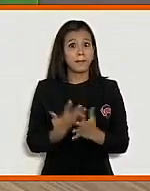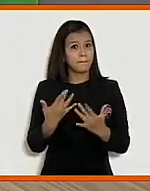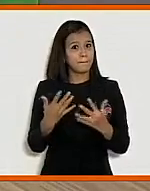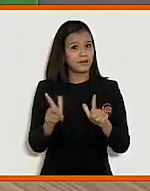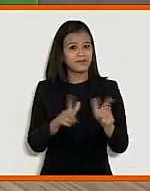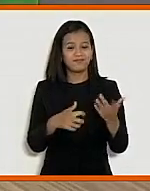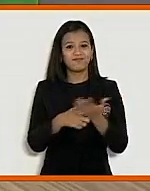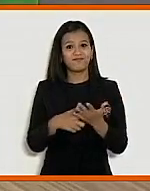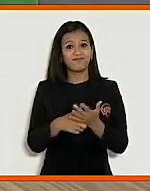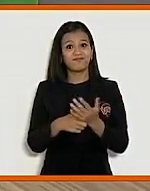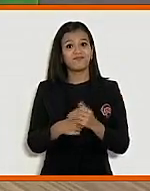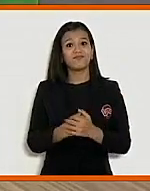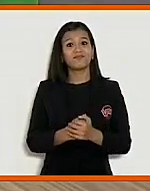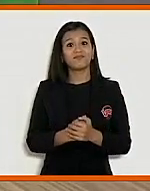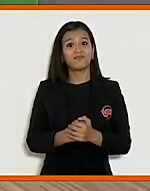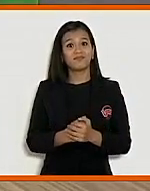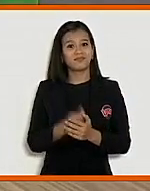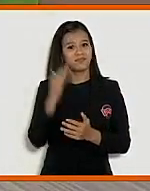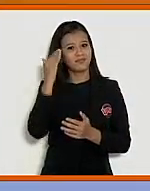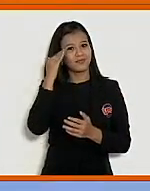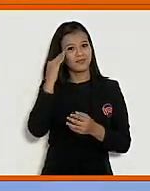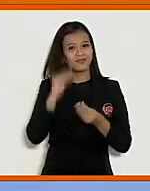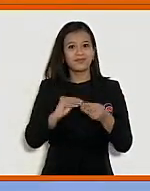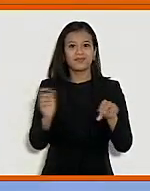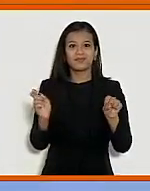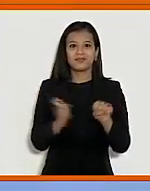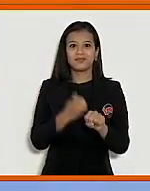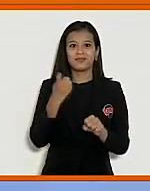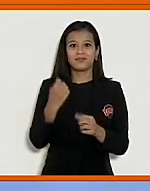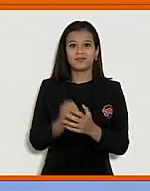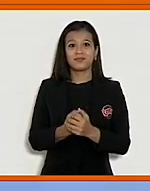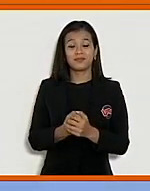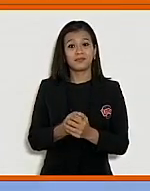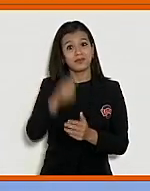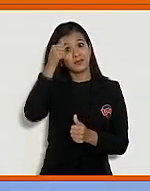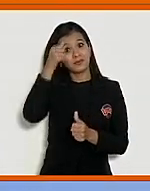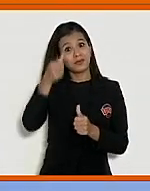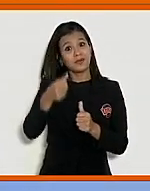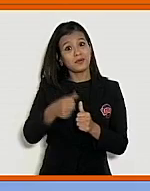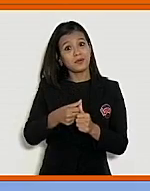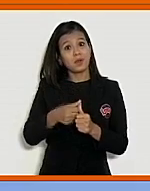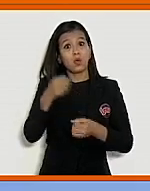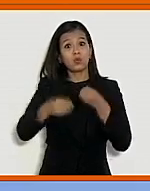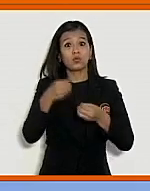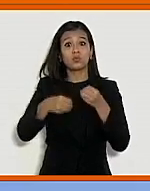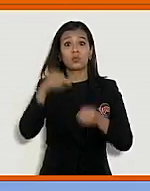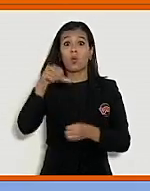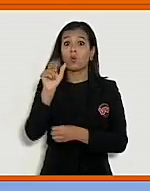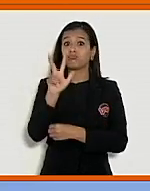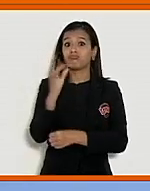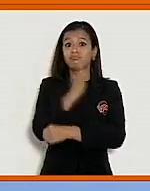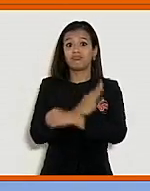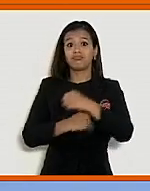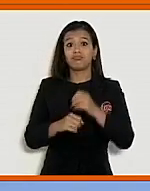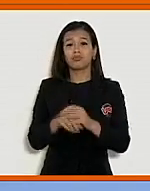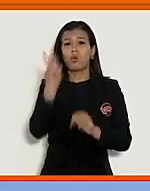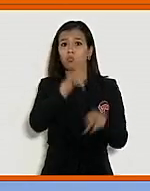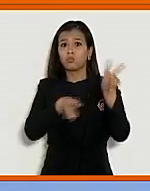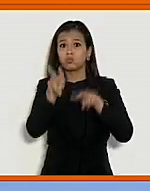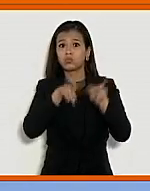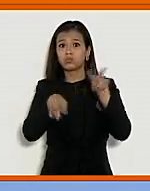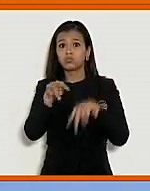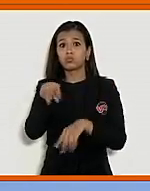boletito en mano, porque tu primer dígito es... Querido jugador, recuerda que el sorteo de hoy a las 3 de la tarde será transmitido por